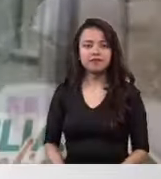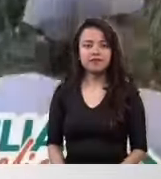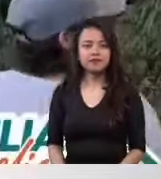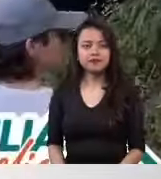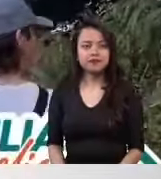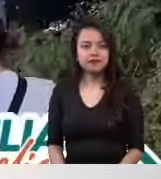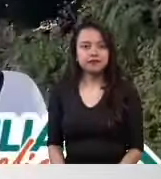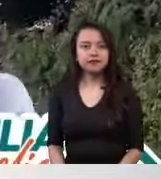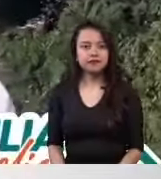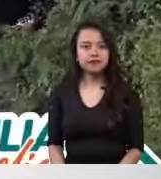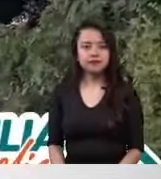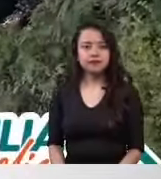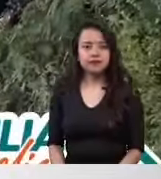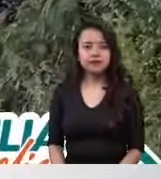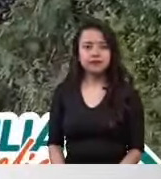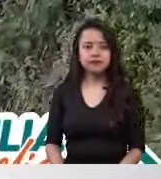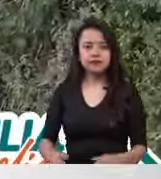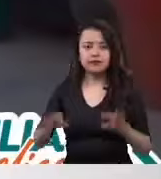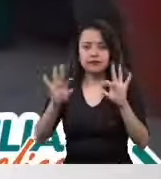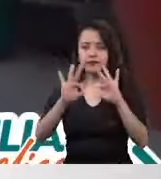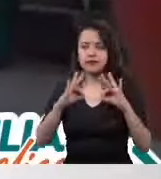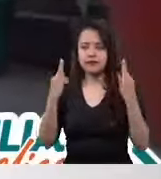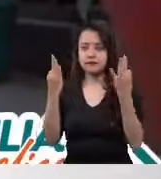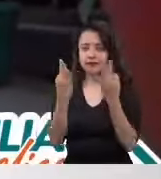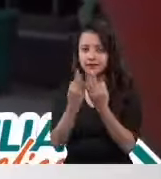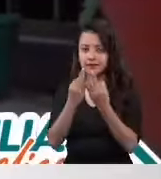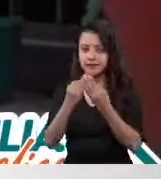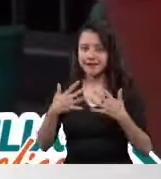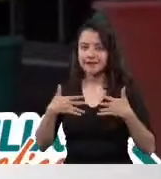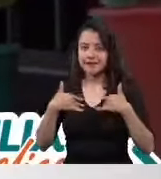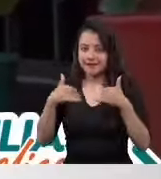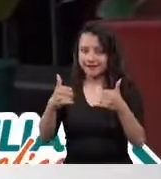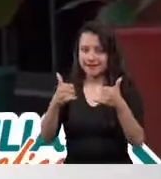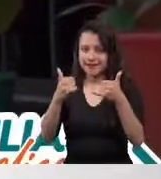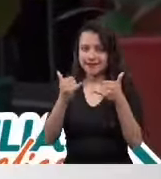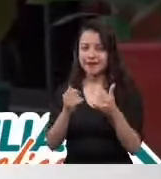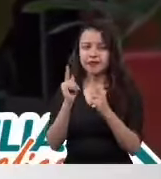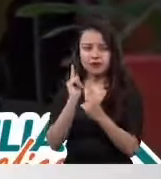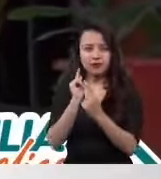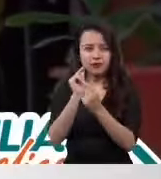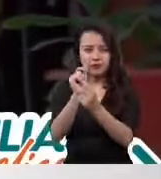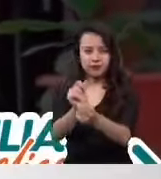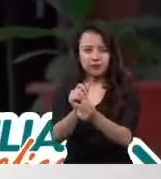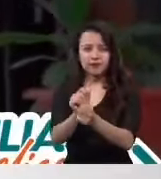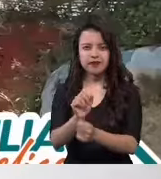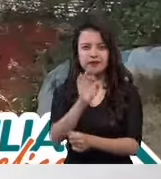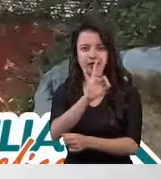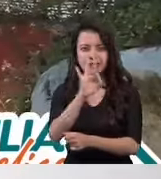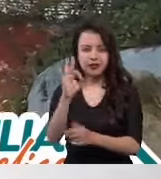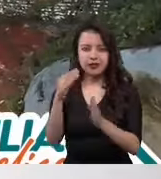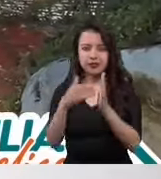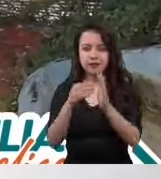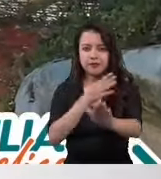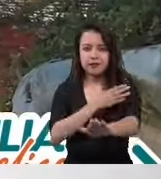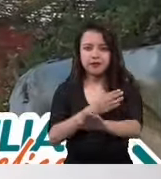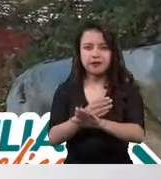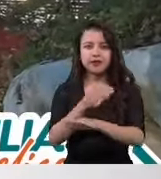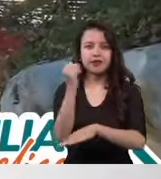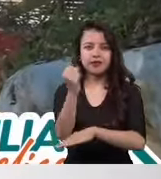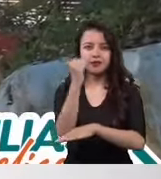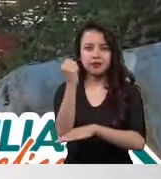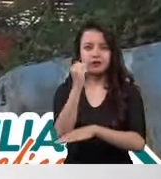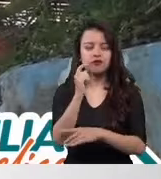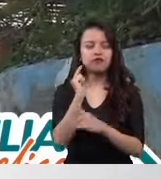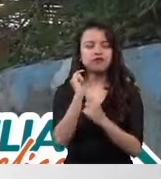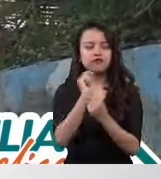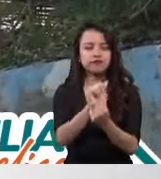Con la iniciativa Familias Más Felices, el departamento de Caldas ha tenido una importante inversión. Cerca de 33 mil millones de pesos han sido